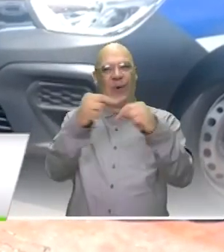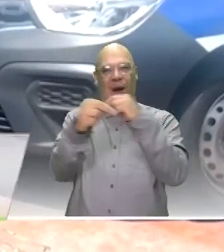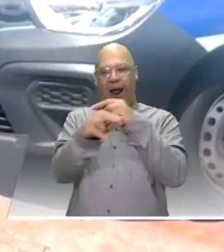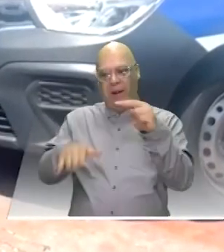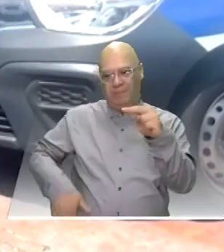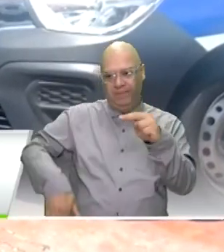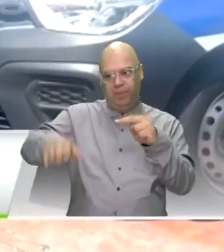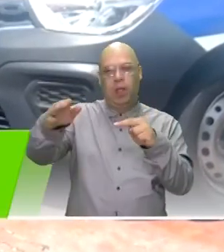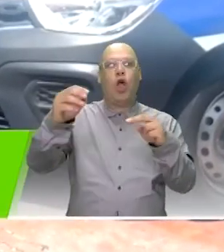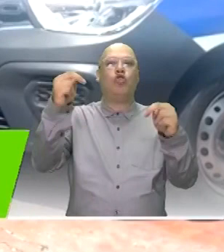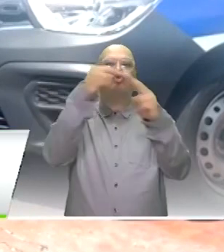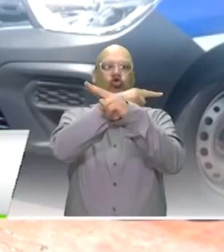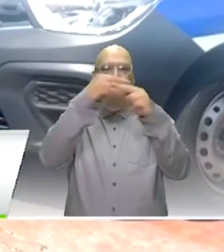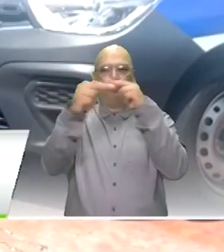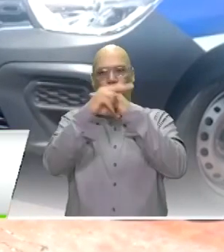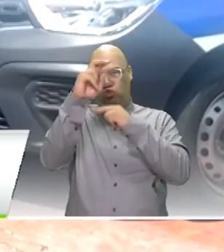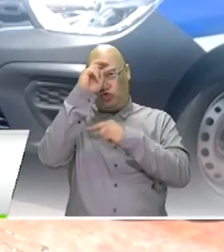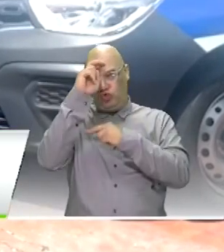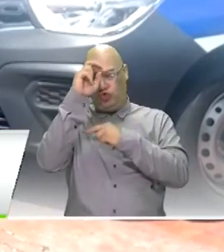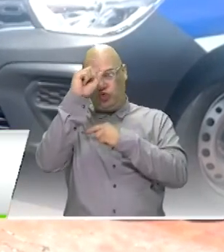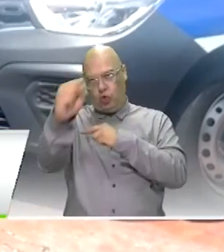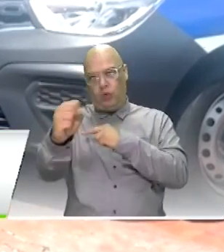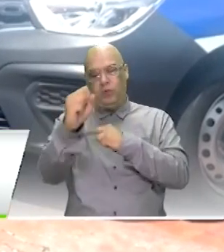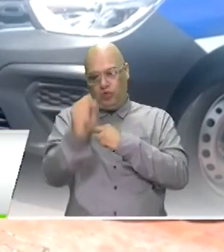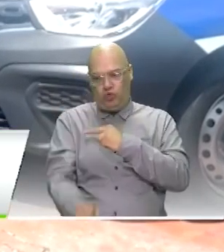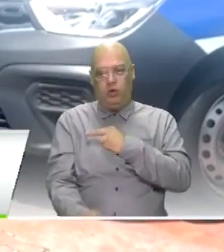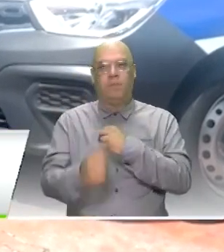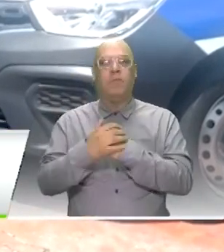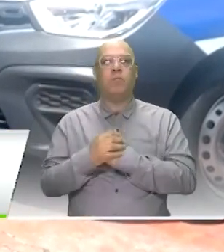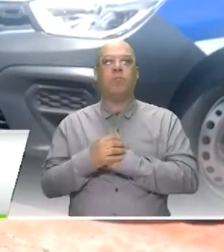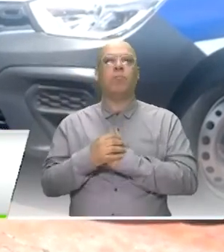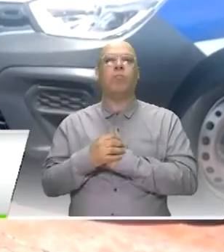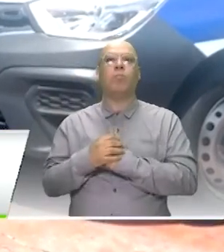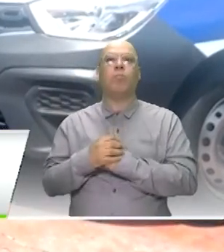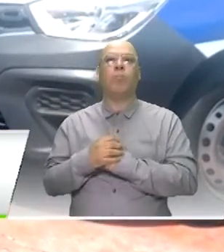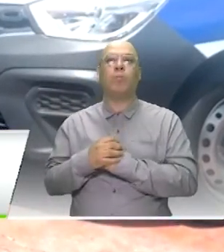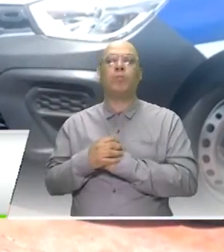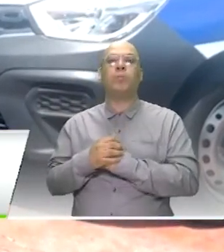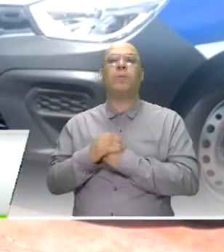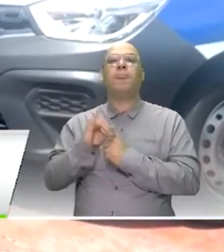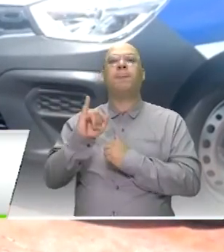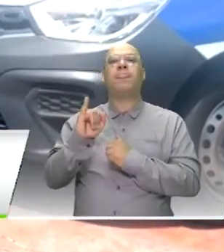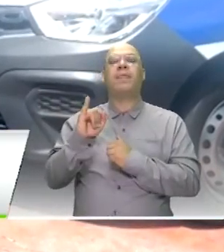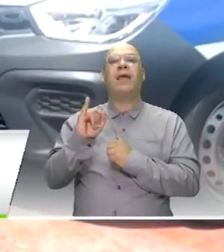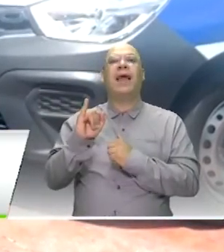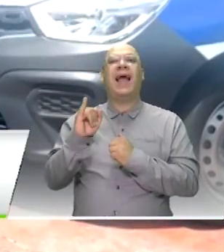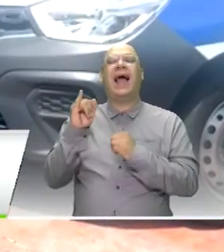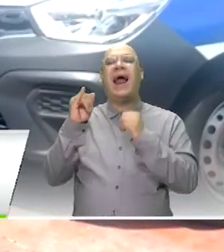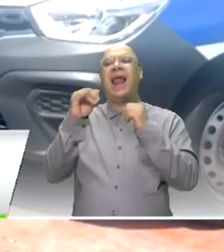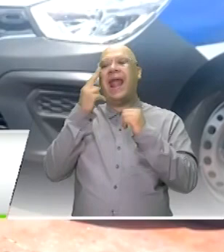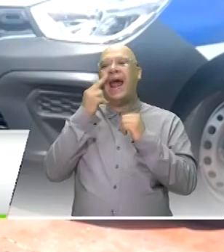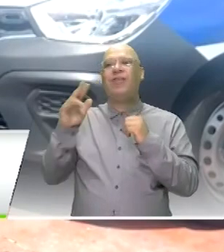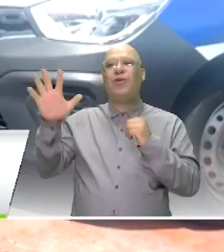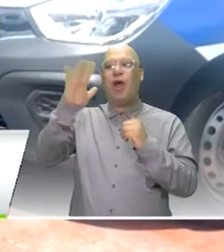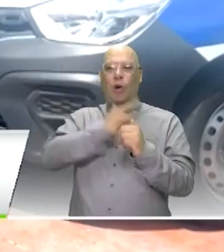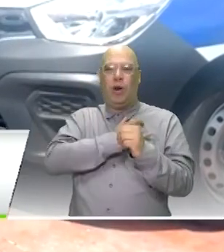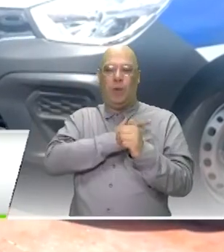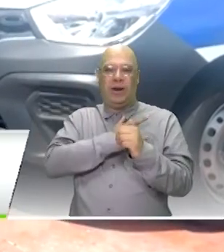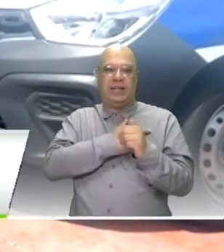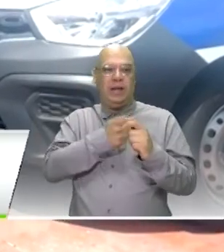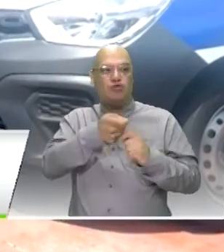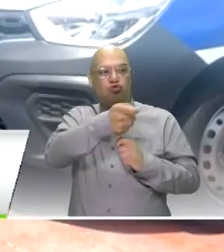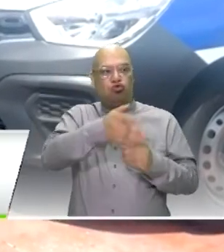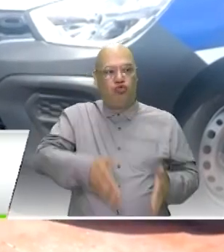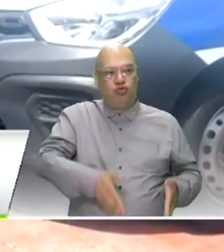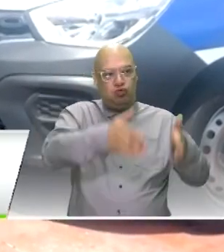azul y La paralela Así mismo están exentas las vías de la canalización de la iguana que comunican con occidente la avenida 33